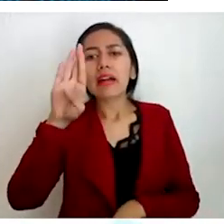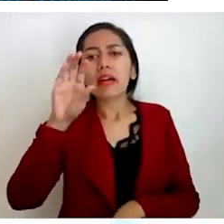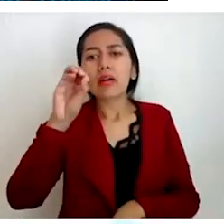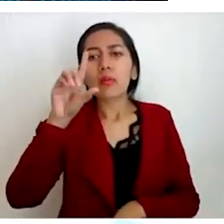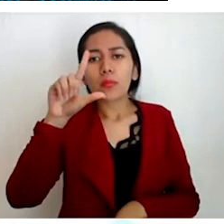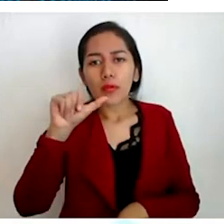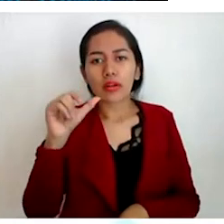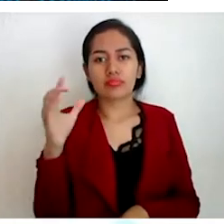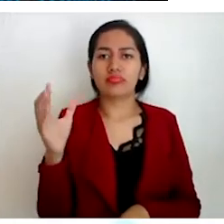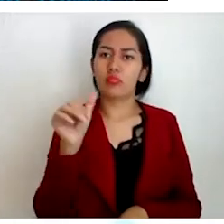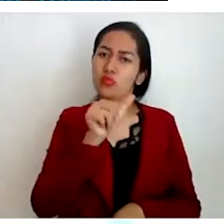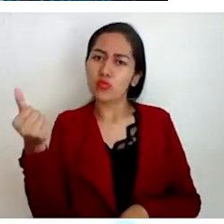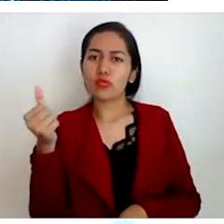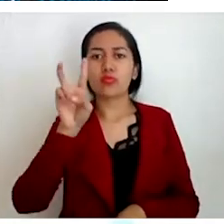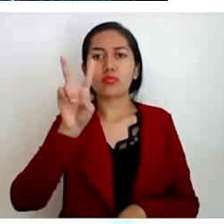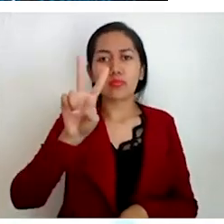tenemos películas